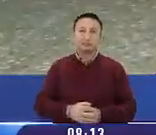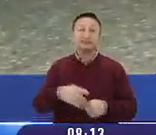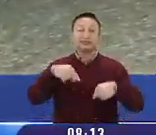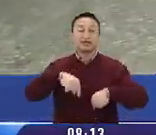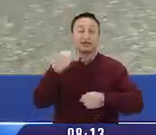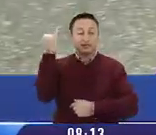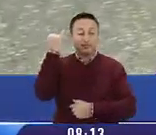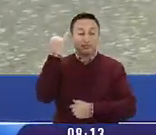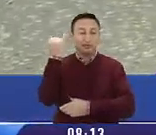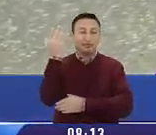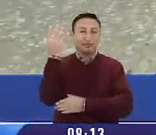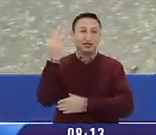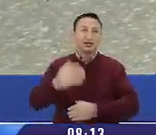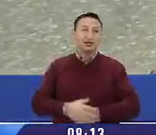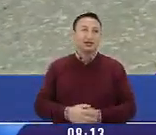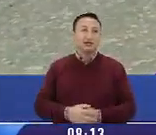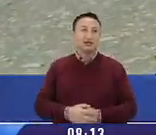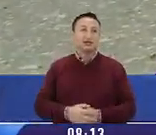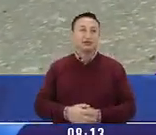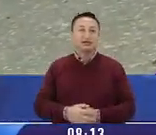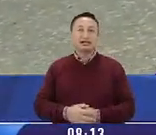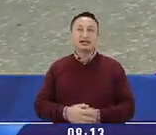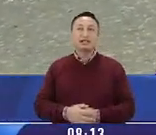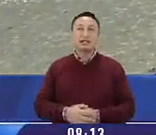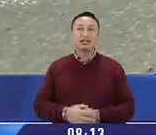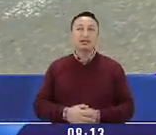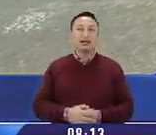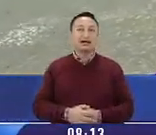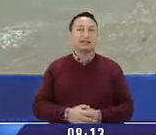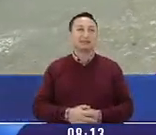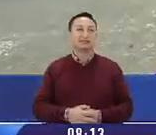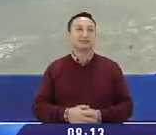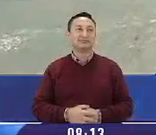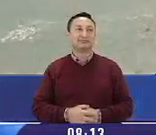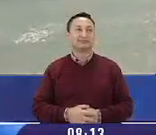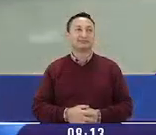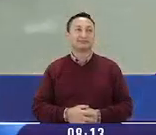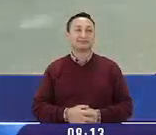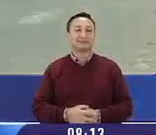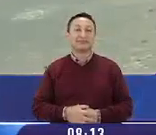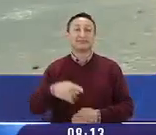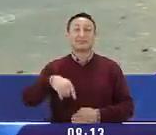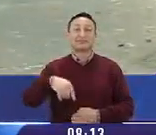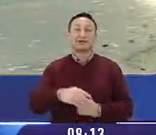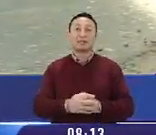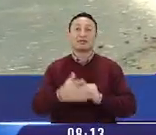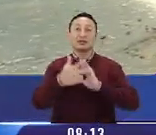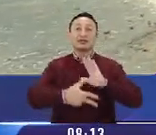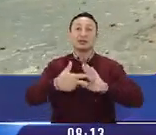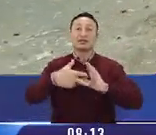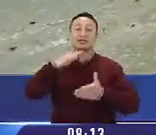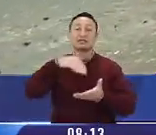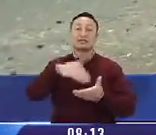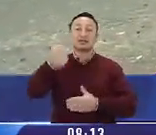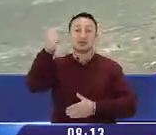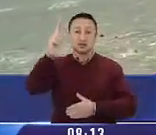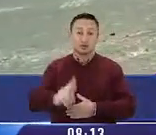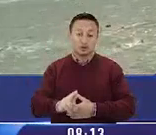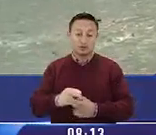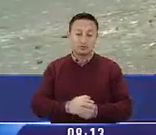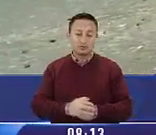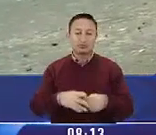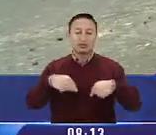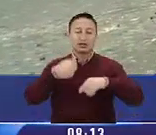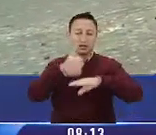verde que les preste mi querido Robert acá, los vecinos de la Ciudadela México. Estamos en Chimbacalle, esto centro sur de la capital, para que ya